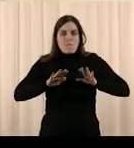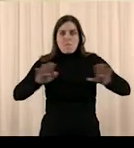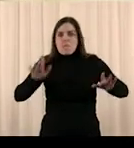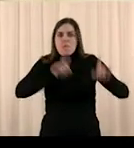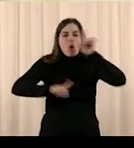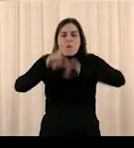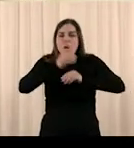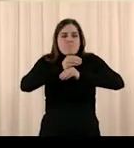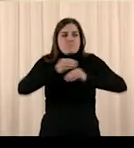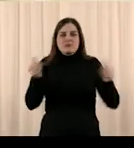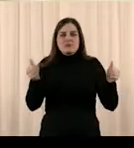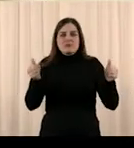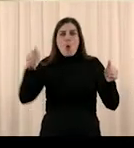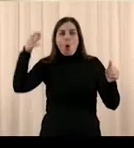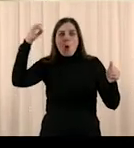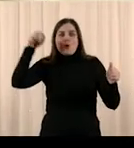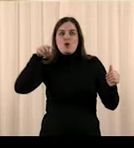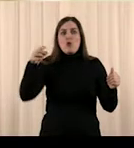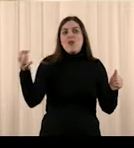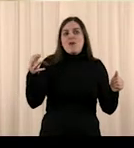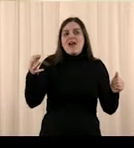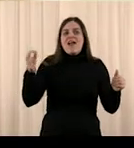have to be. Solo existir.